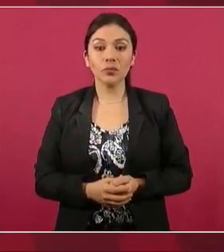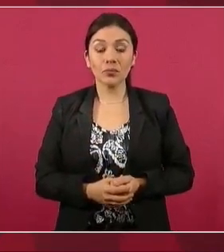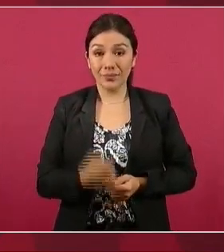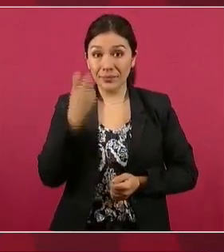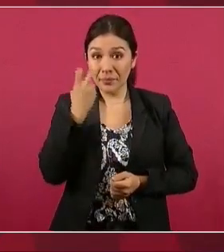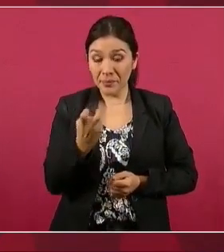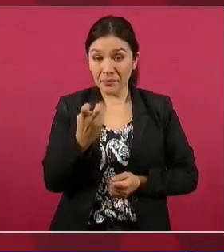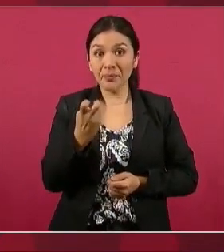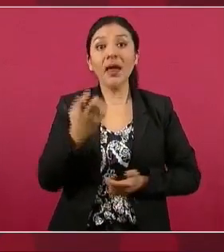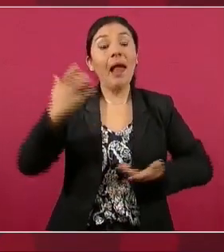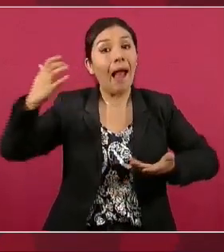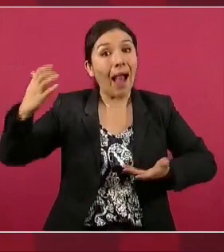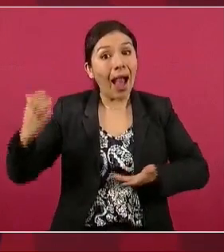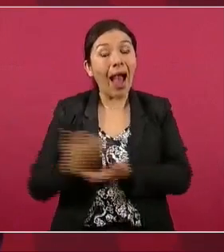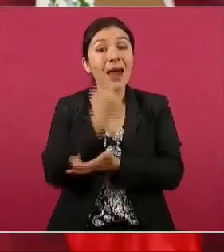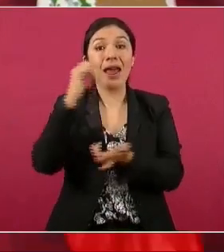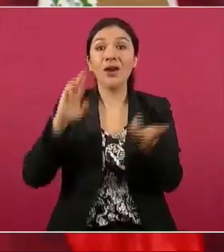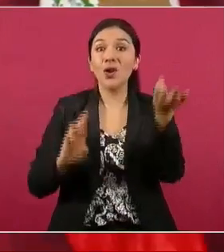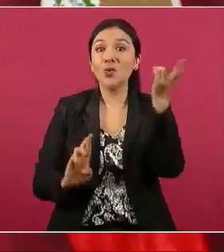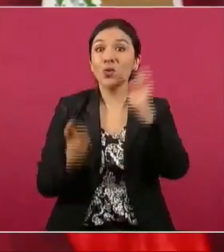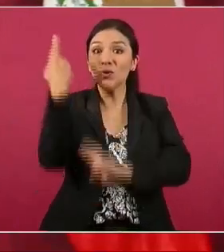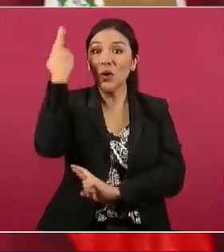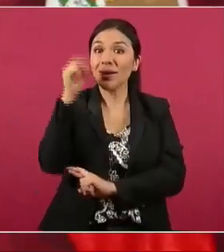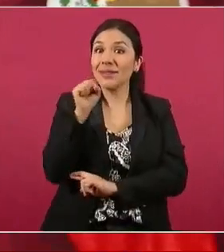triunfo de la revolución.